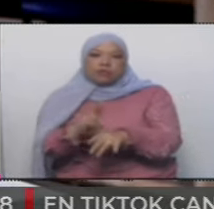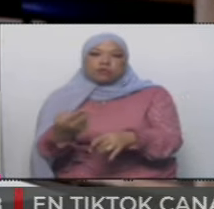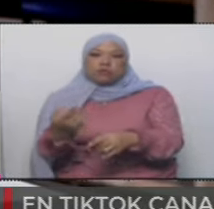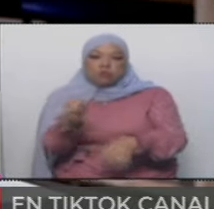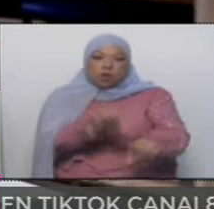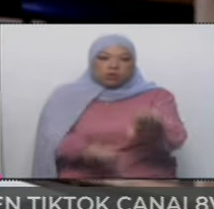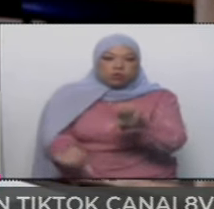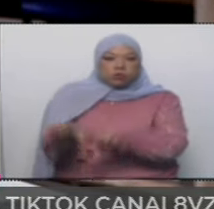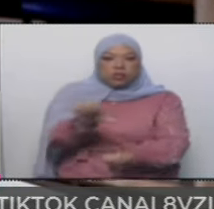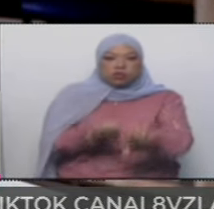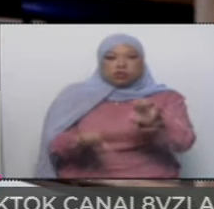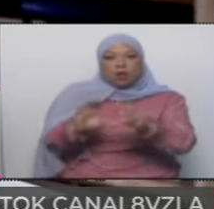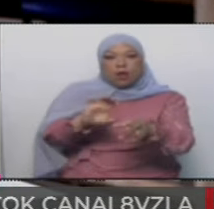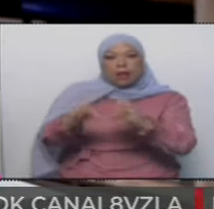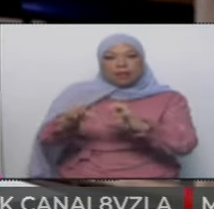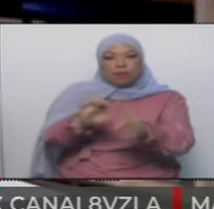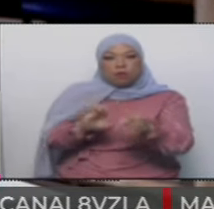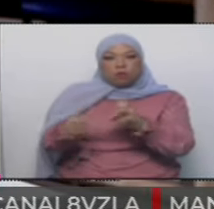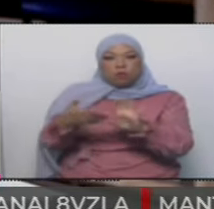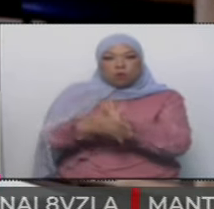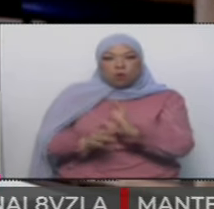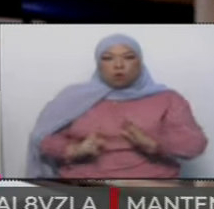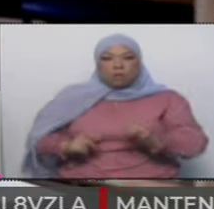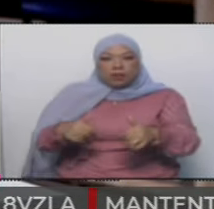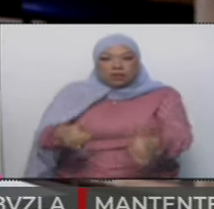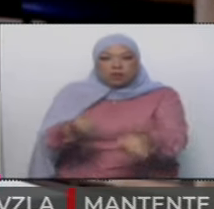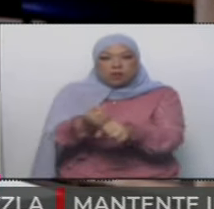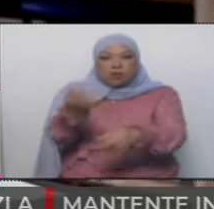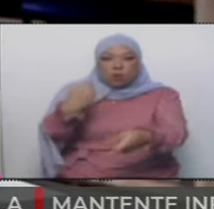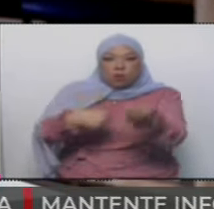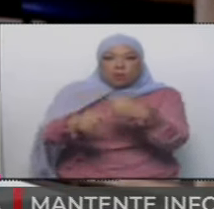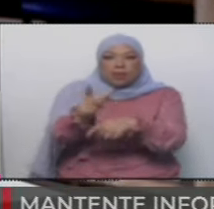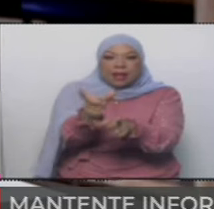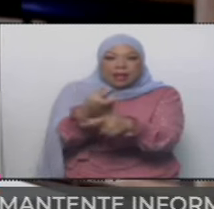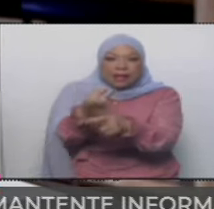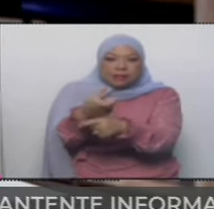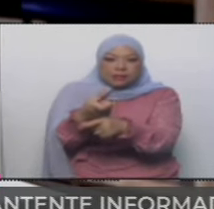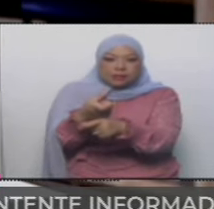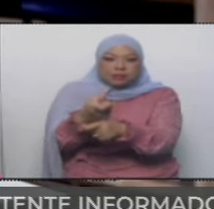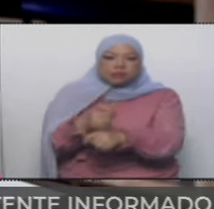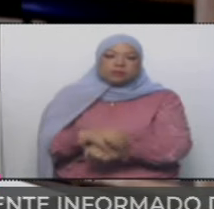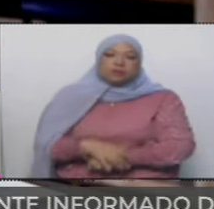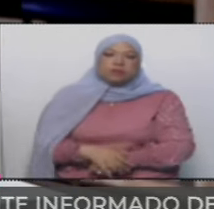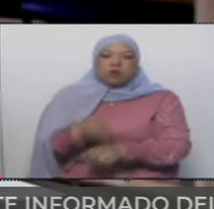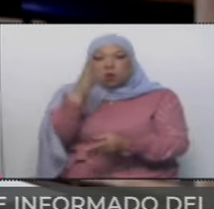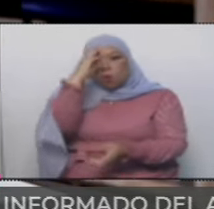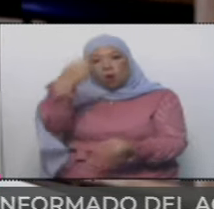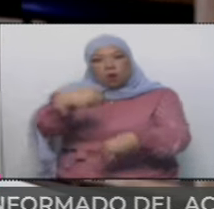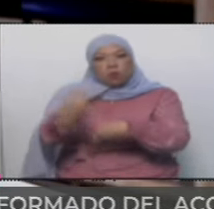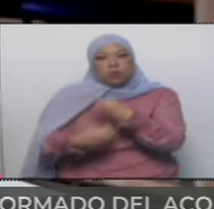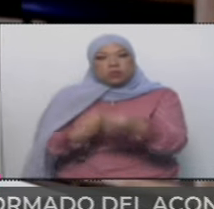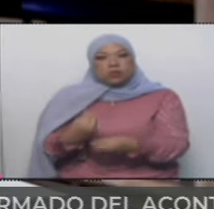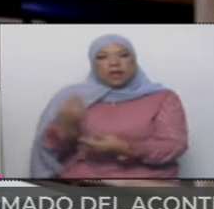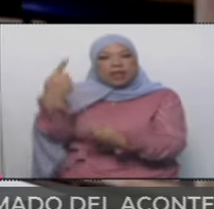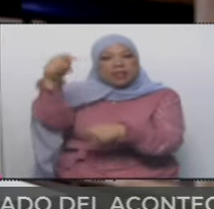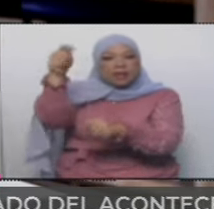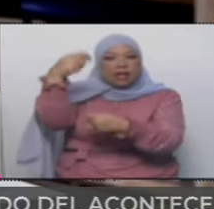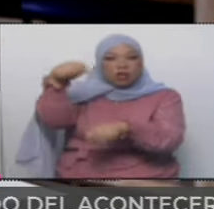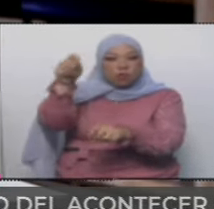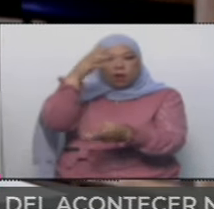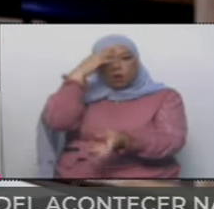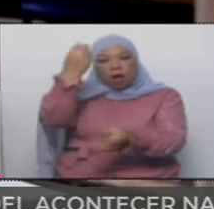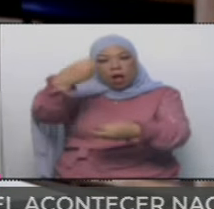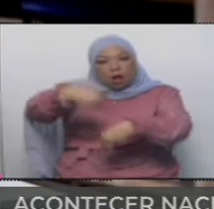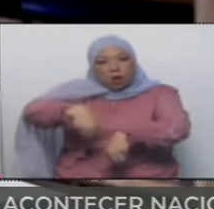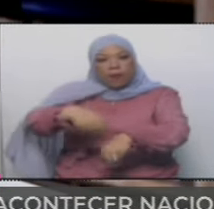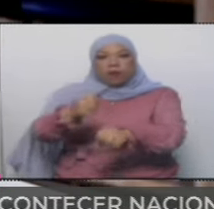estratégicas internacionales de empezar a exportar gas con los acuerdos que hemos hecho con Trinidad y Tobago y con los